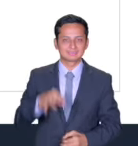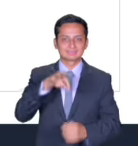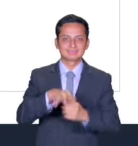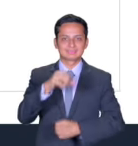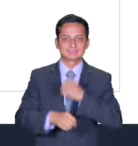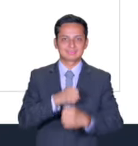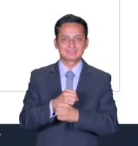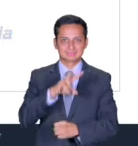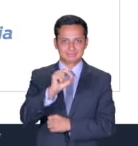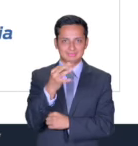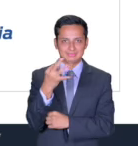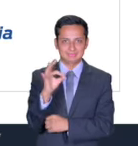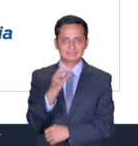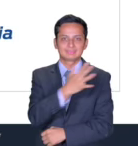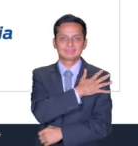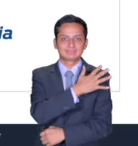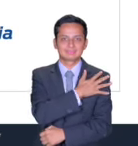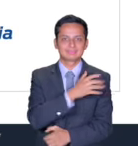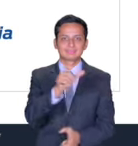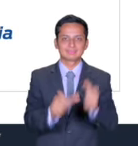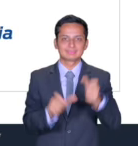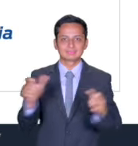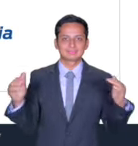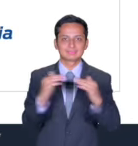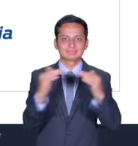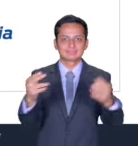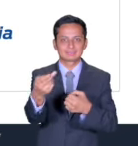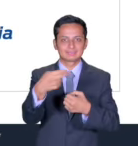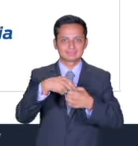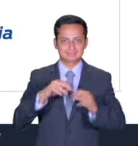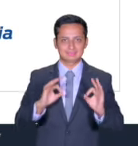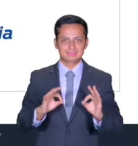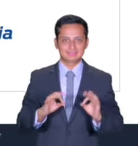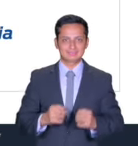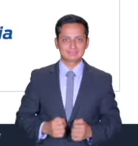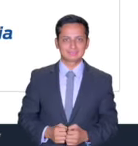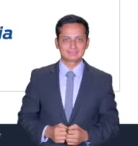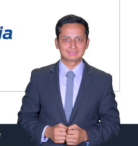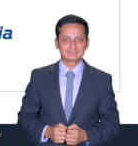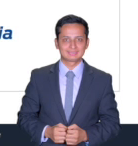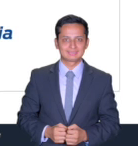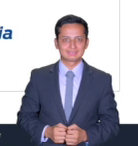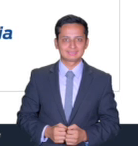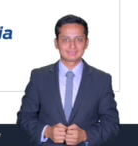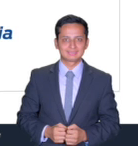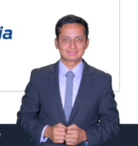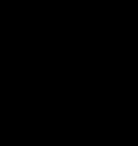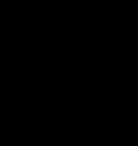Elecciones 2019. Confianza y participación en democracia.